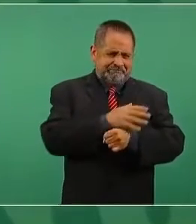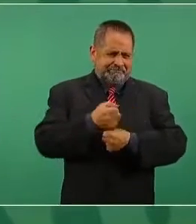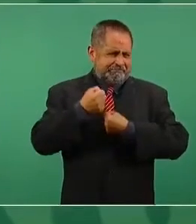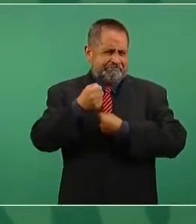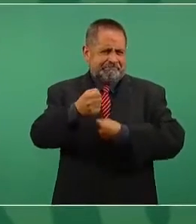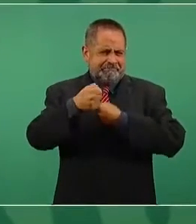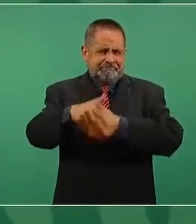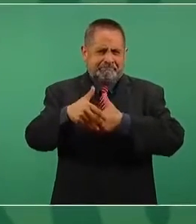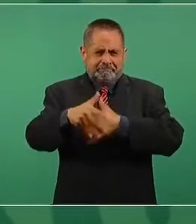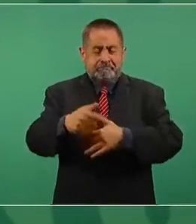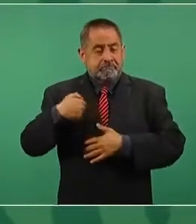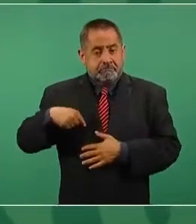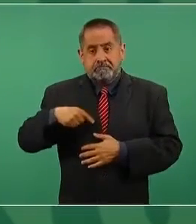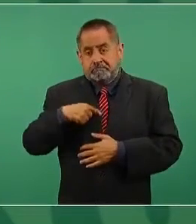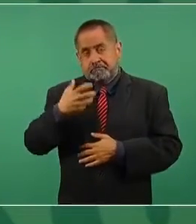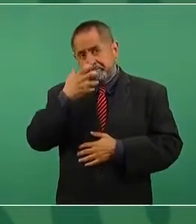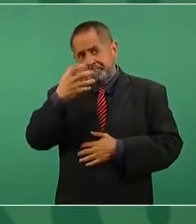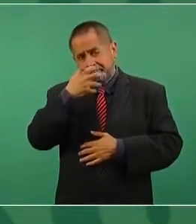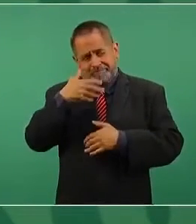Pero